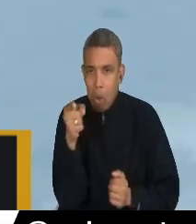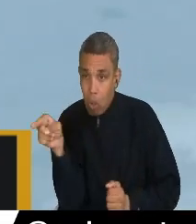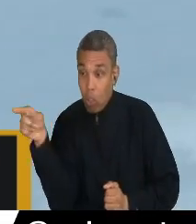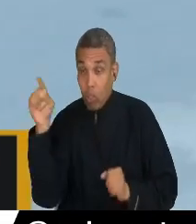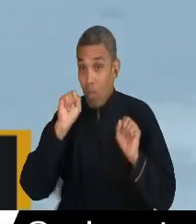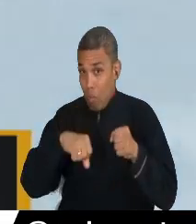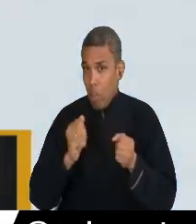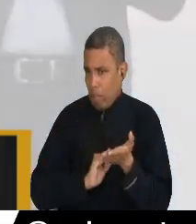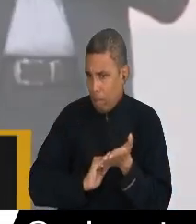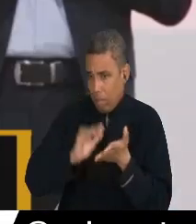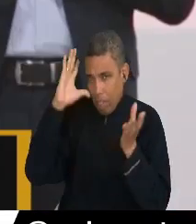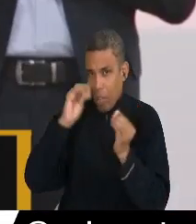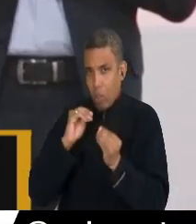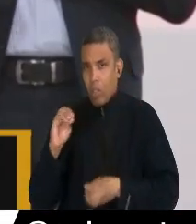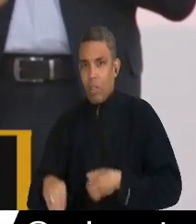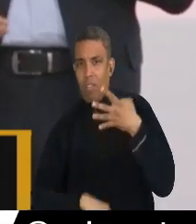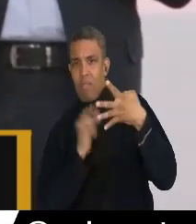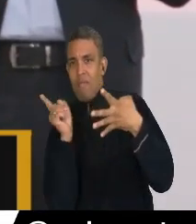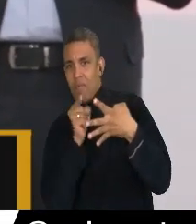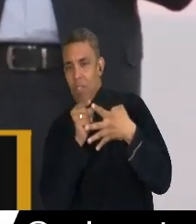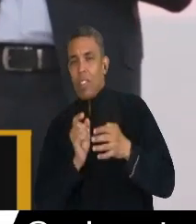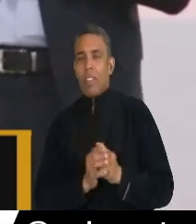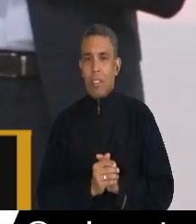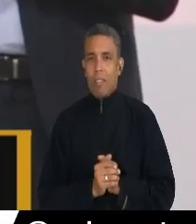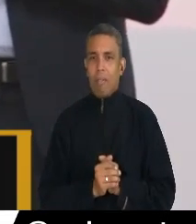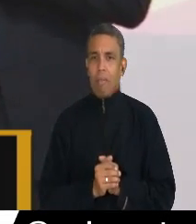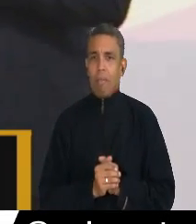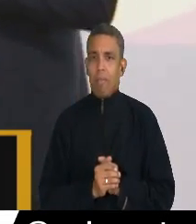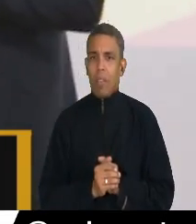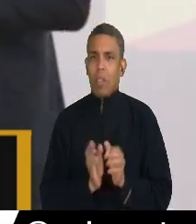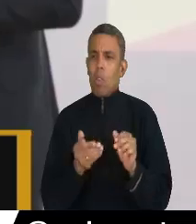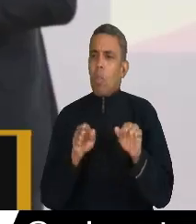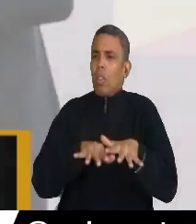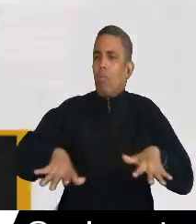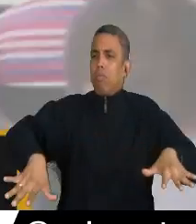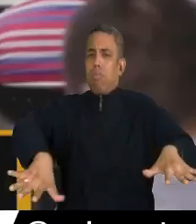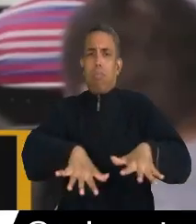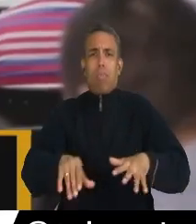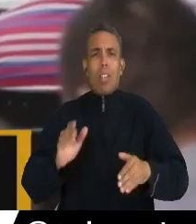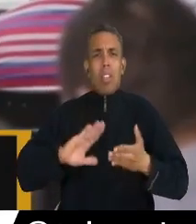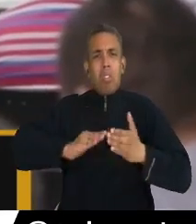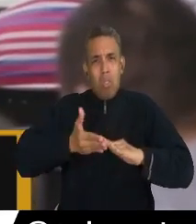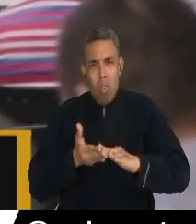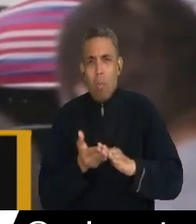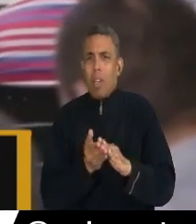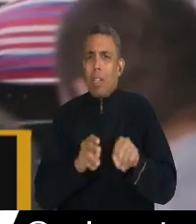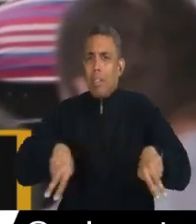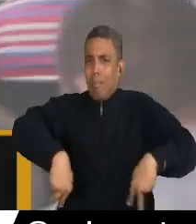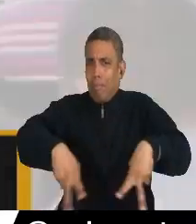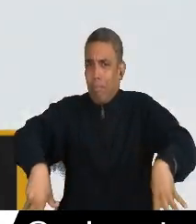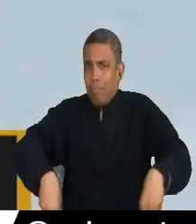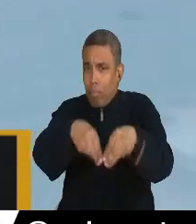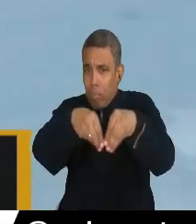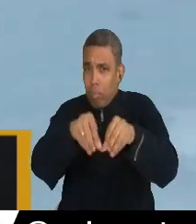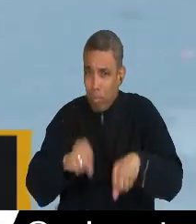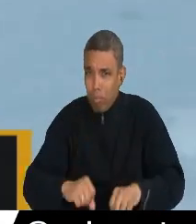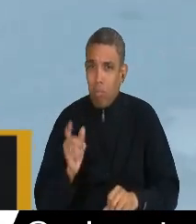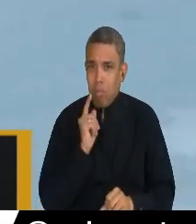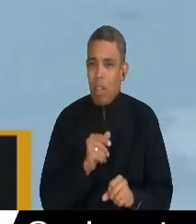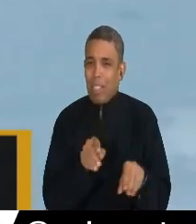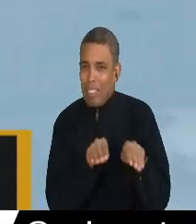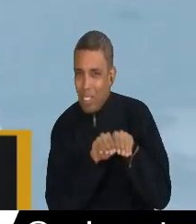debemos fortalecer escenarios de construcción de sociedad civil y fortalecimiento de la misma para generar equilibrio